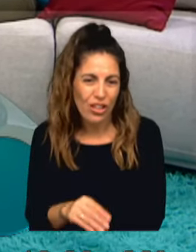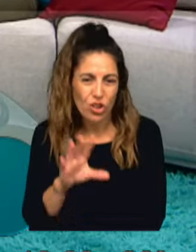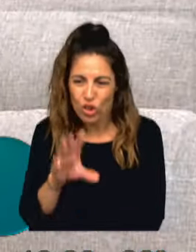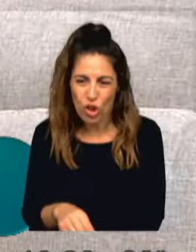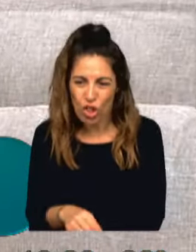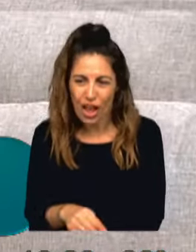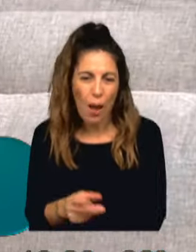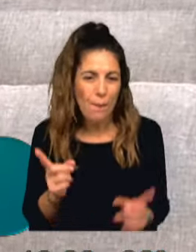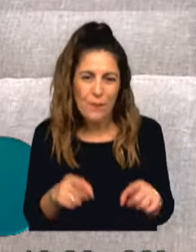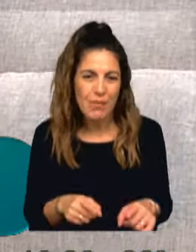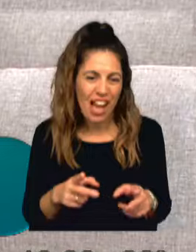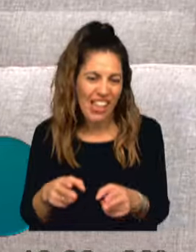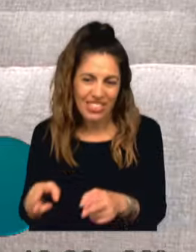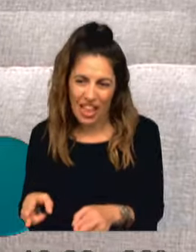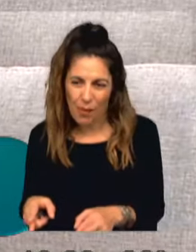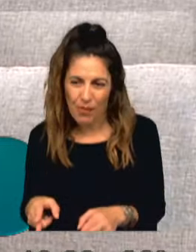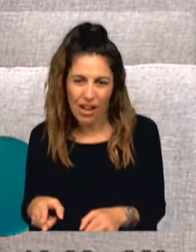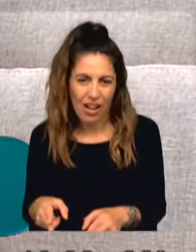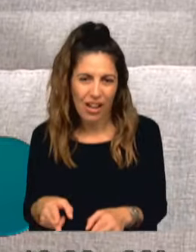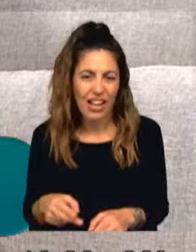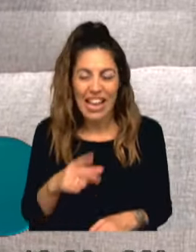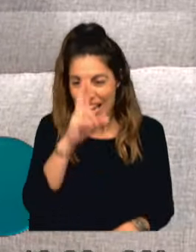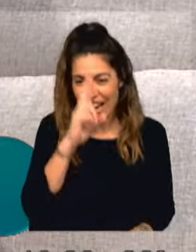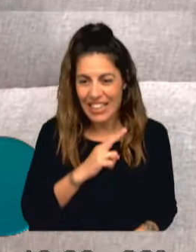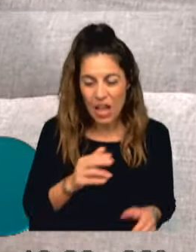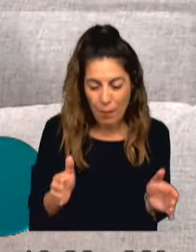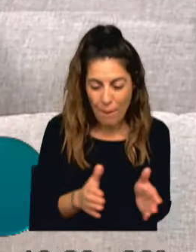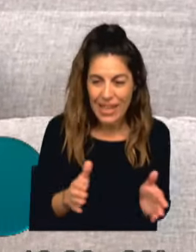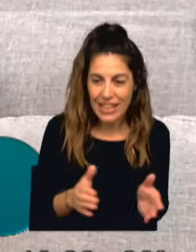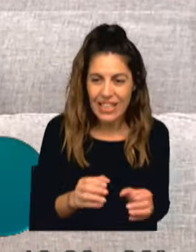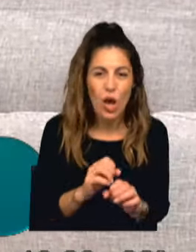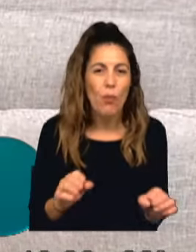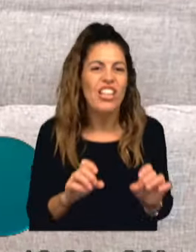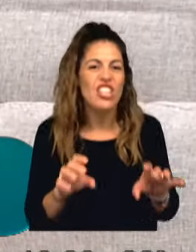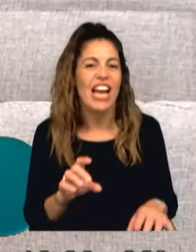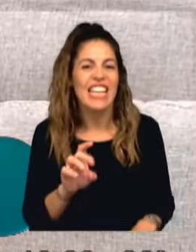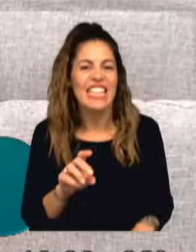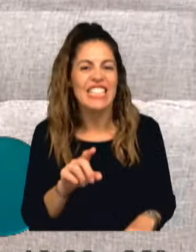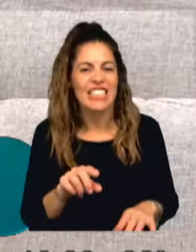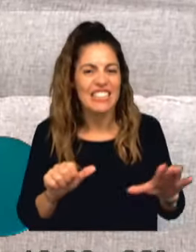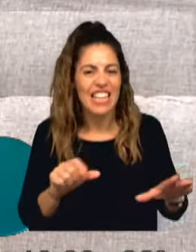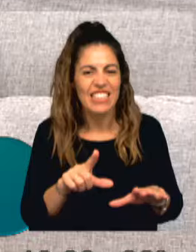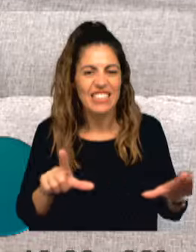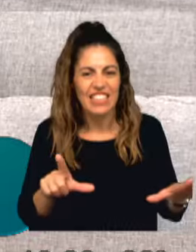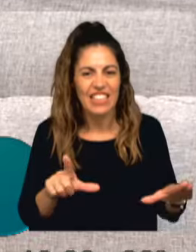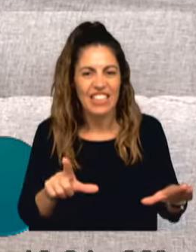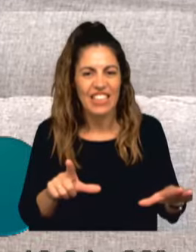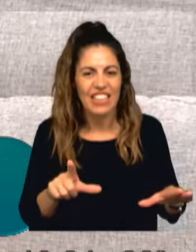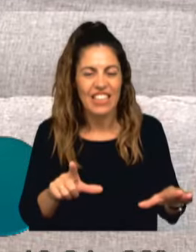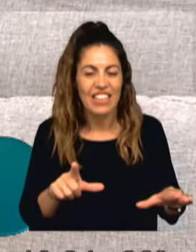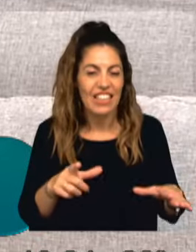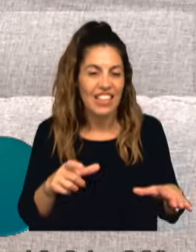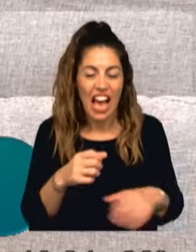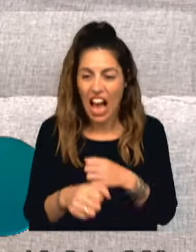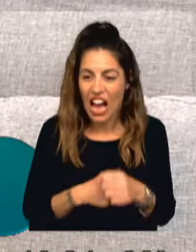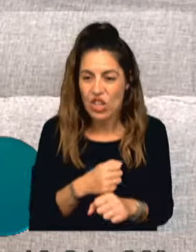toas problema o sea en realidad las razas más pequeñas pueden llegar a los 15 16 17 y en realidad uno no lo